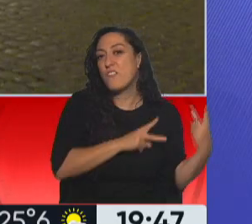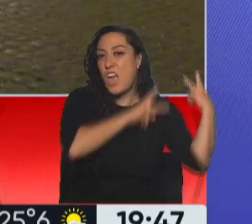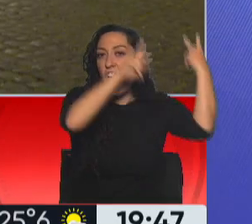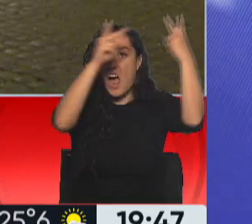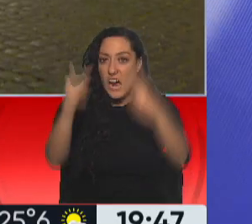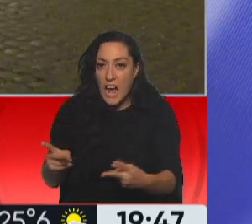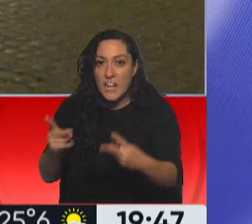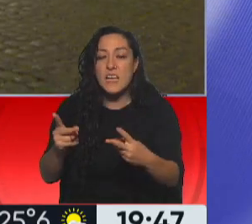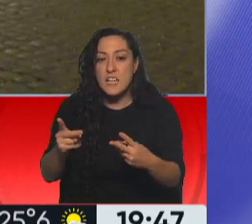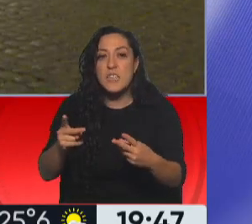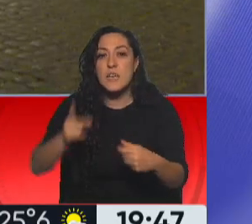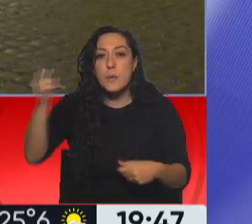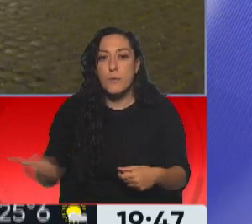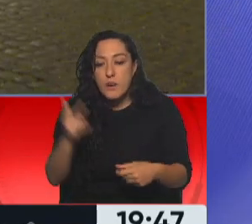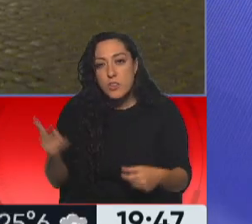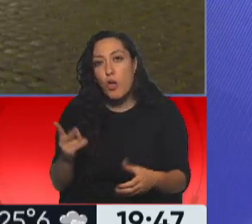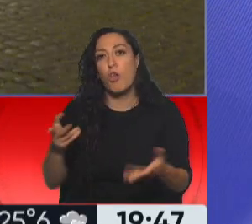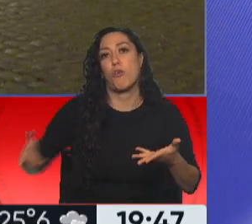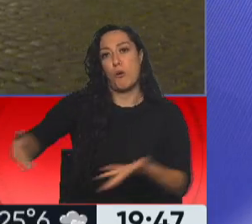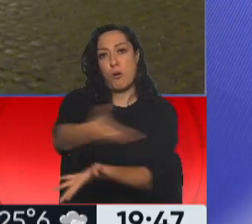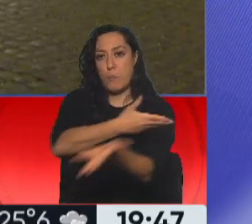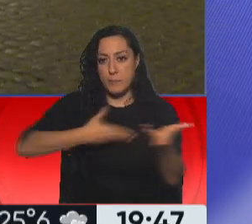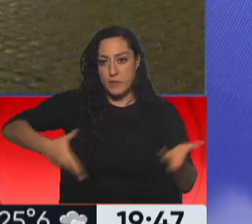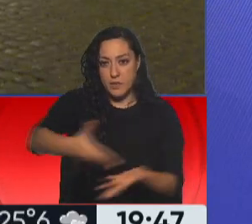allá para compartir este último momento.